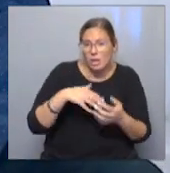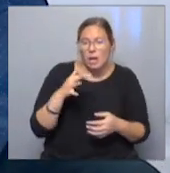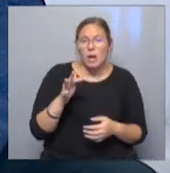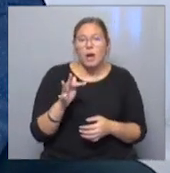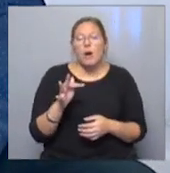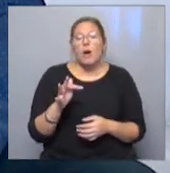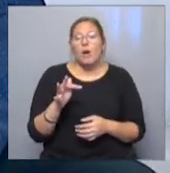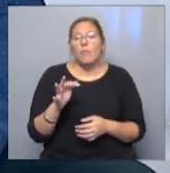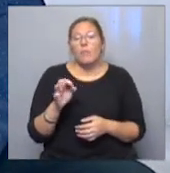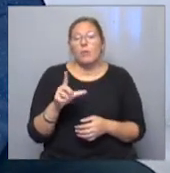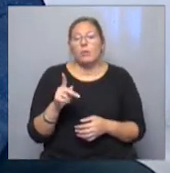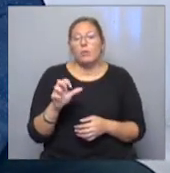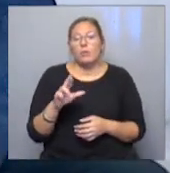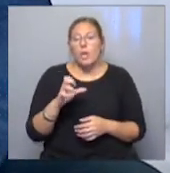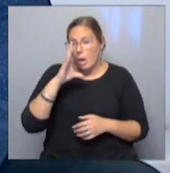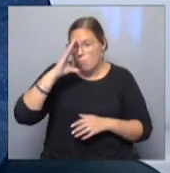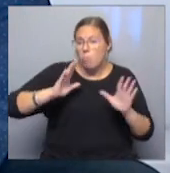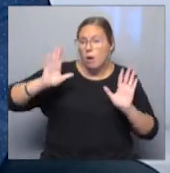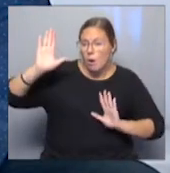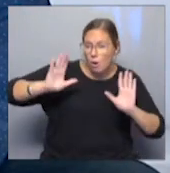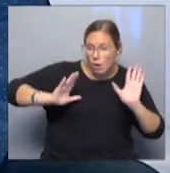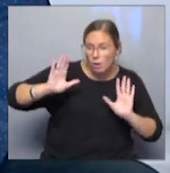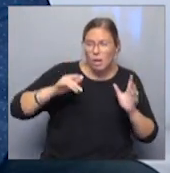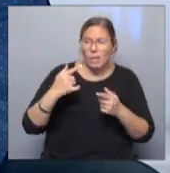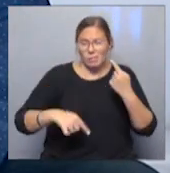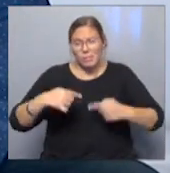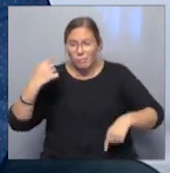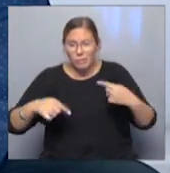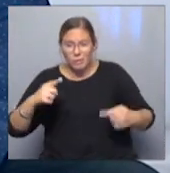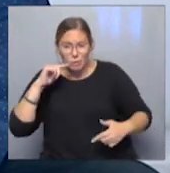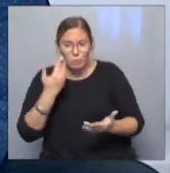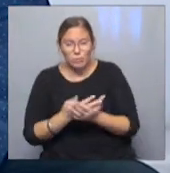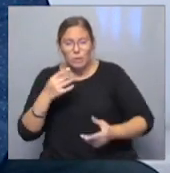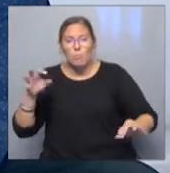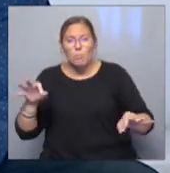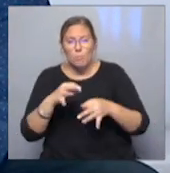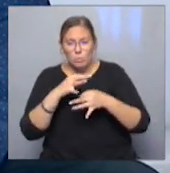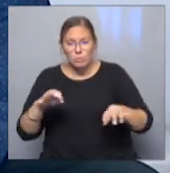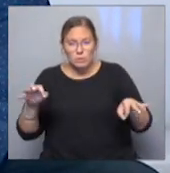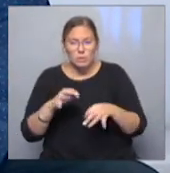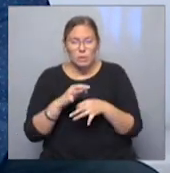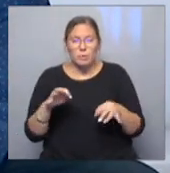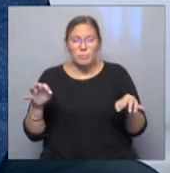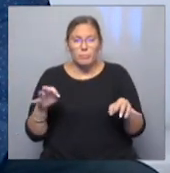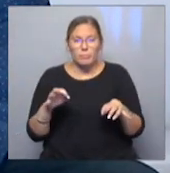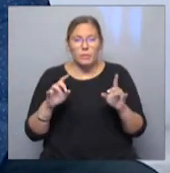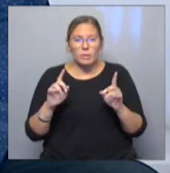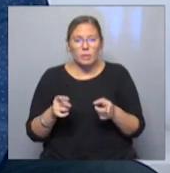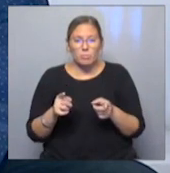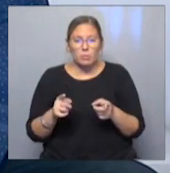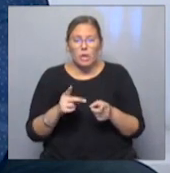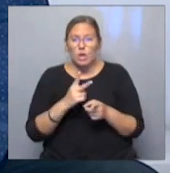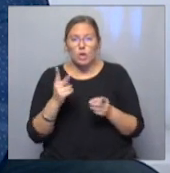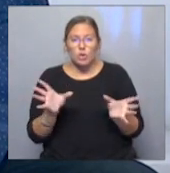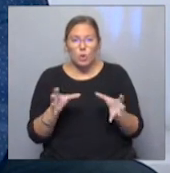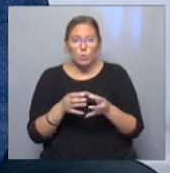murga, es como dice Mario. Hay de todo un poco, ¿no? Musicalmente. Y aparte, el hecho de que estén las dos